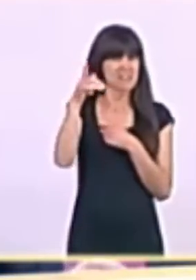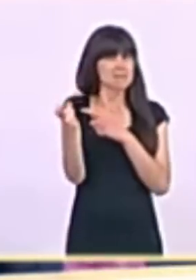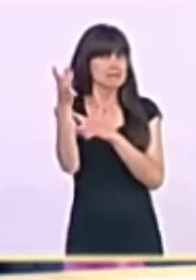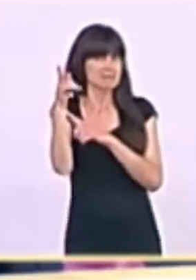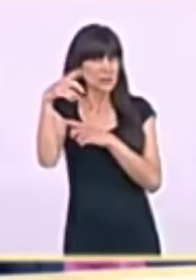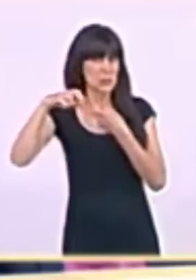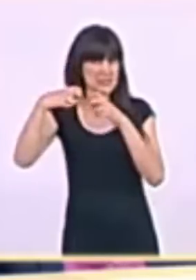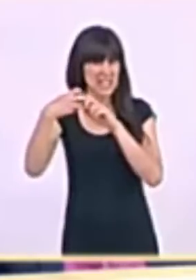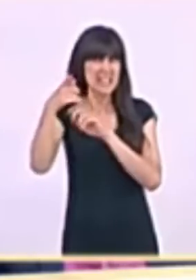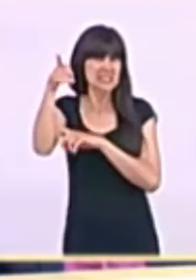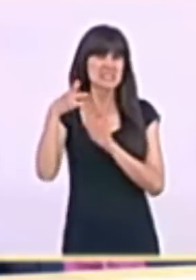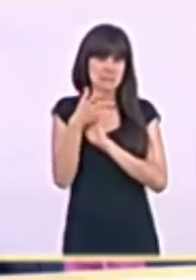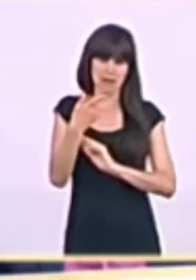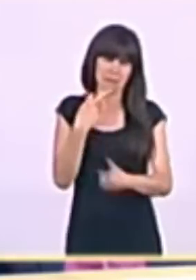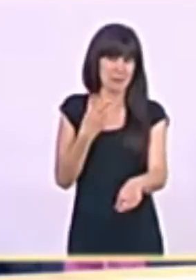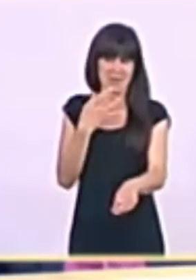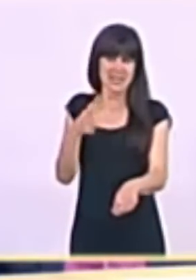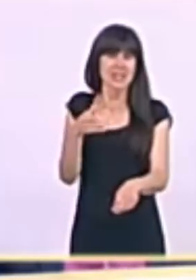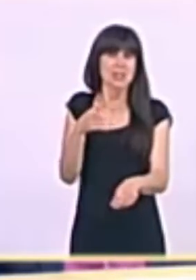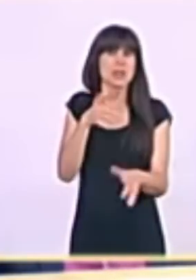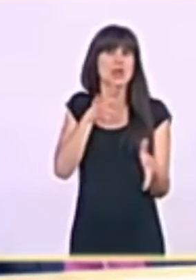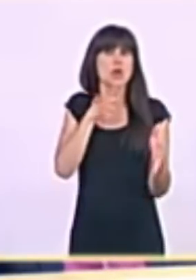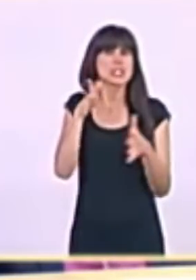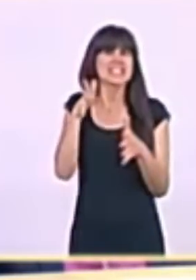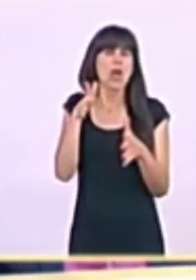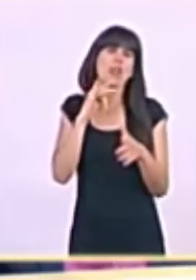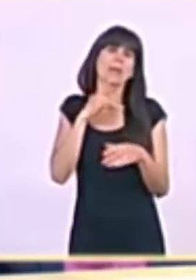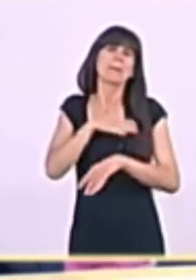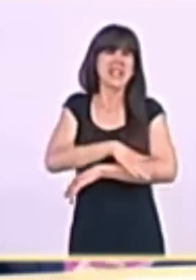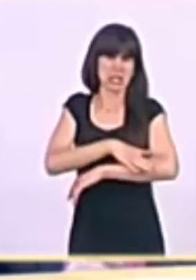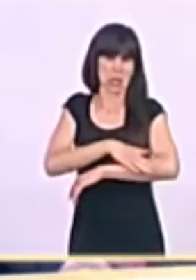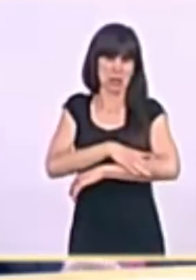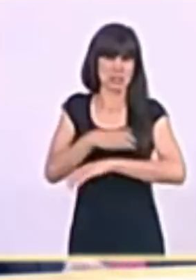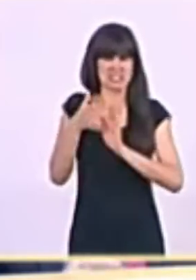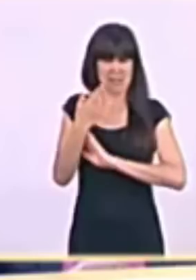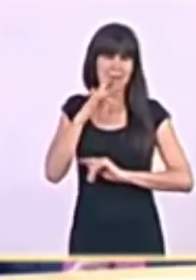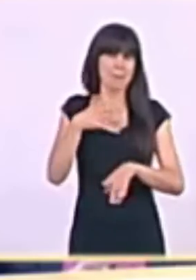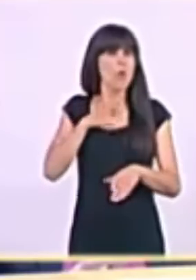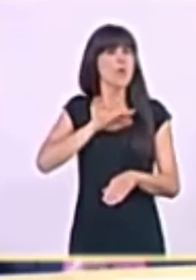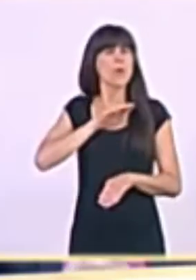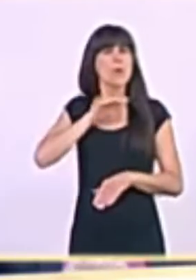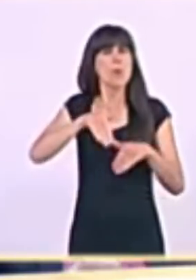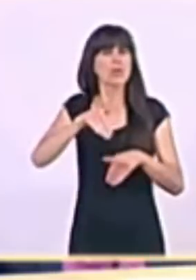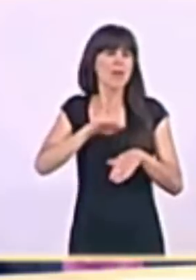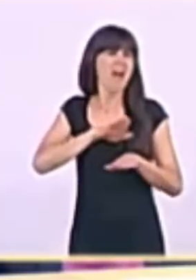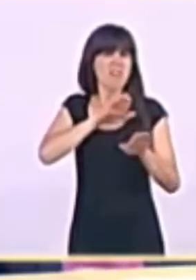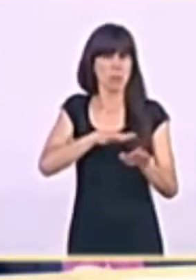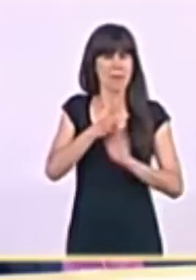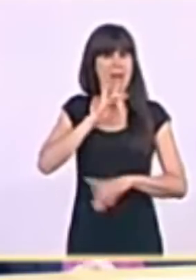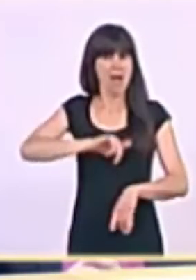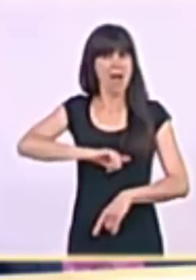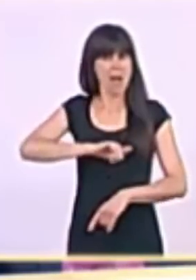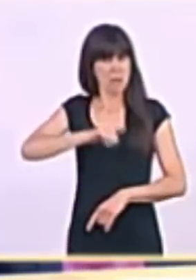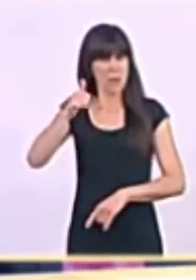Ministros apruebe que se otorguen más privilegios a los ocupas en España y a la vez tenga una sociedad inmobiliaria opaca en